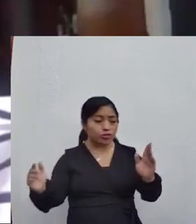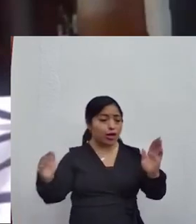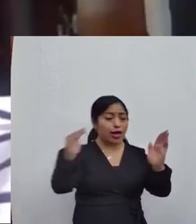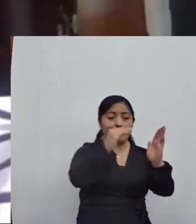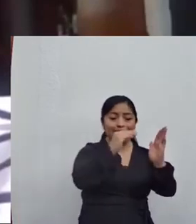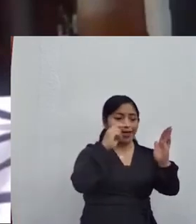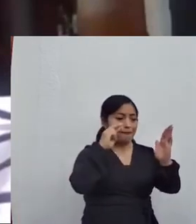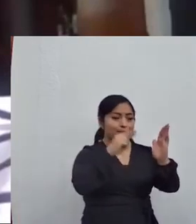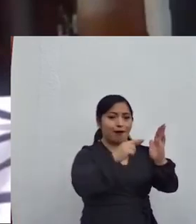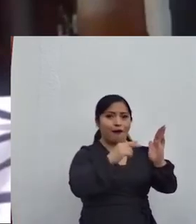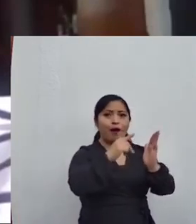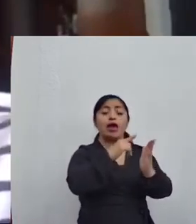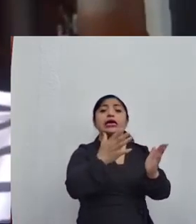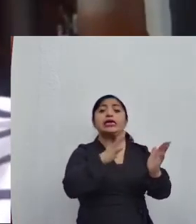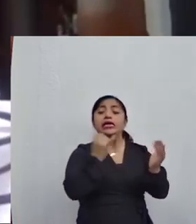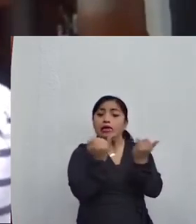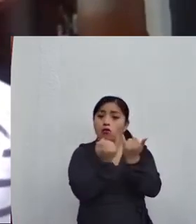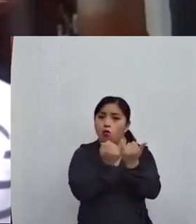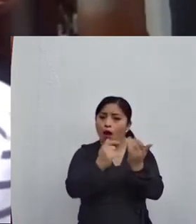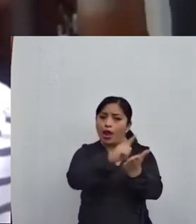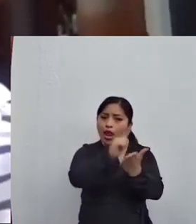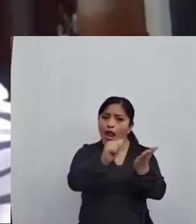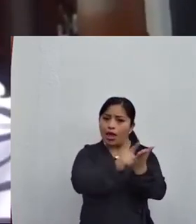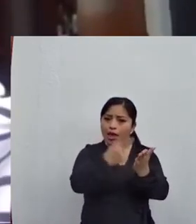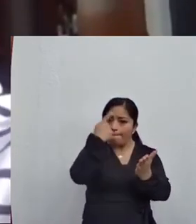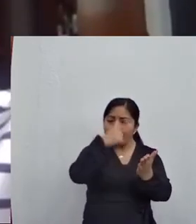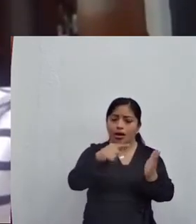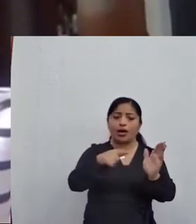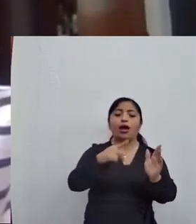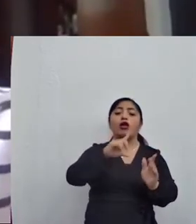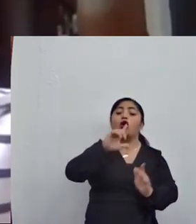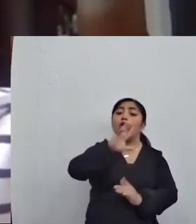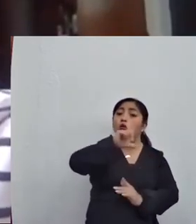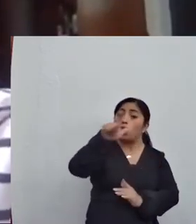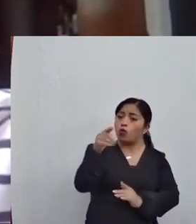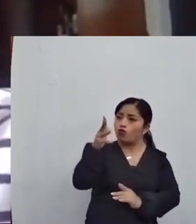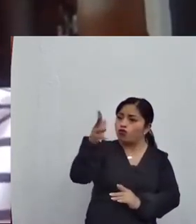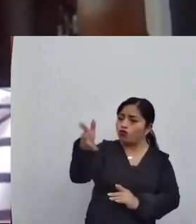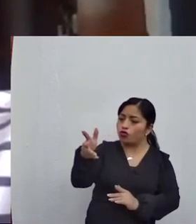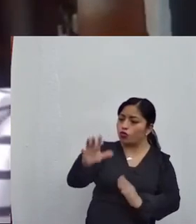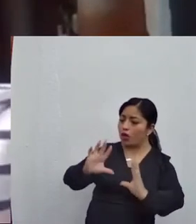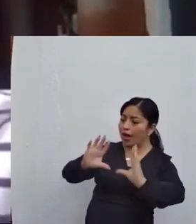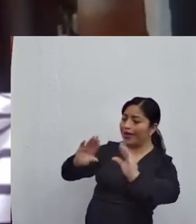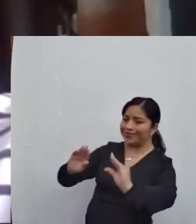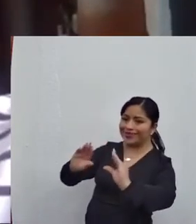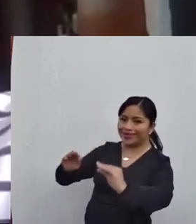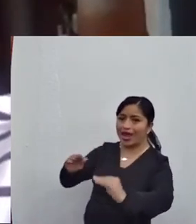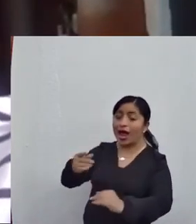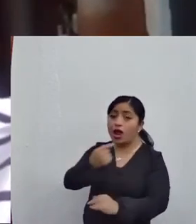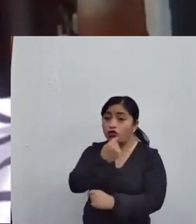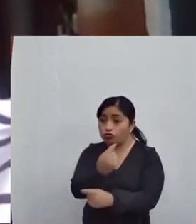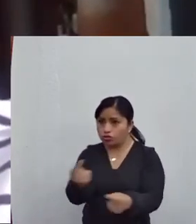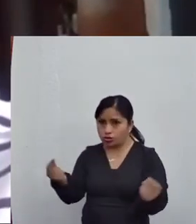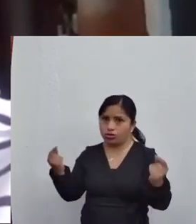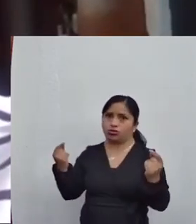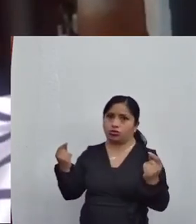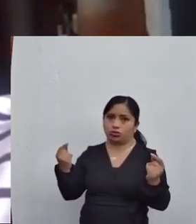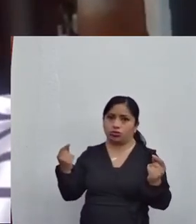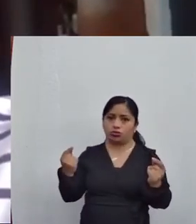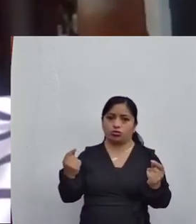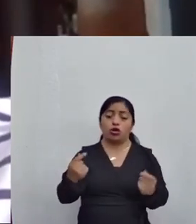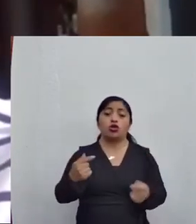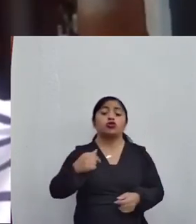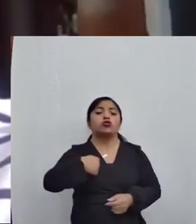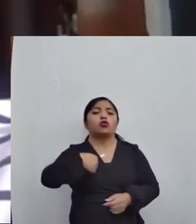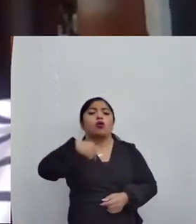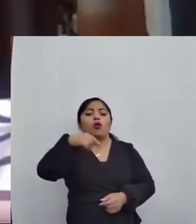ley, ¿qué son los pasos que sigo para capacitar en el trabajo a este muchacho? Estamos hablando de discapacidad de